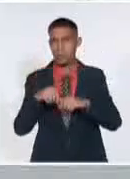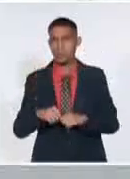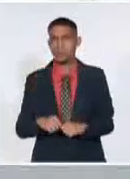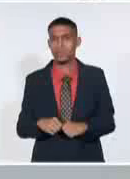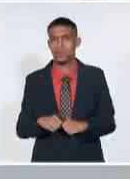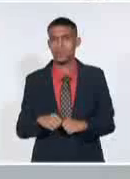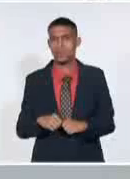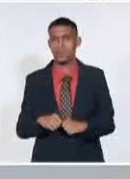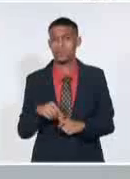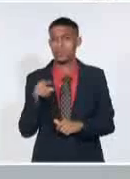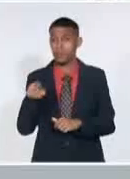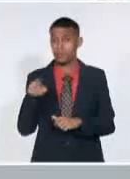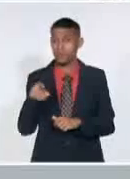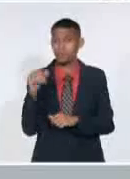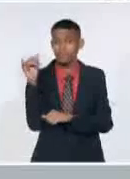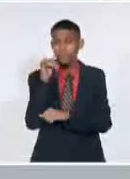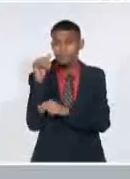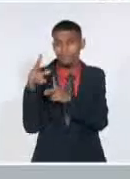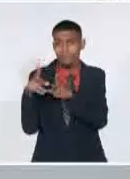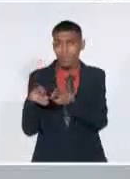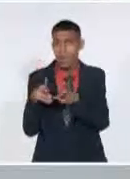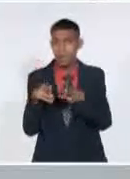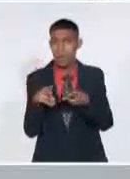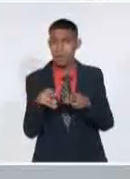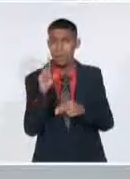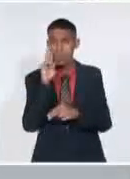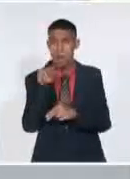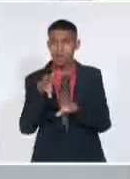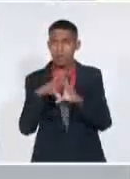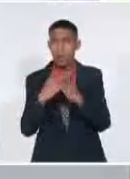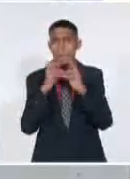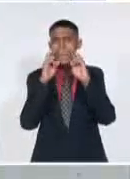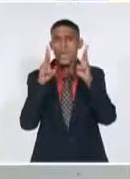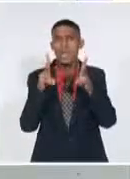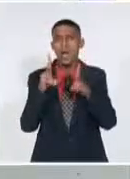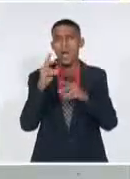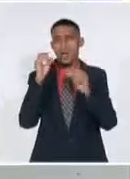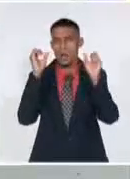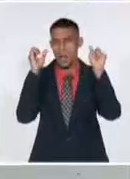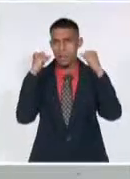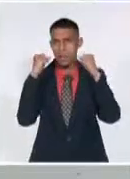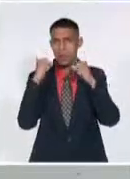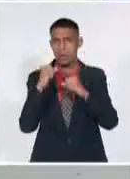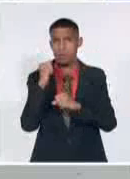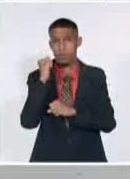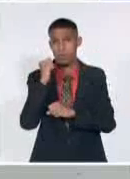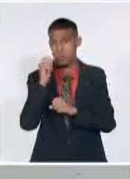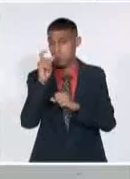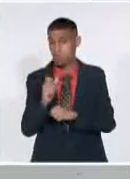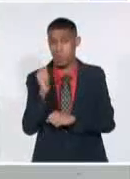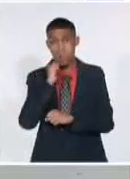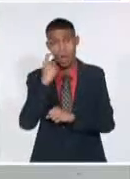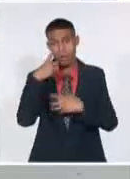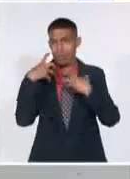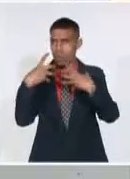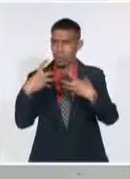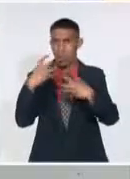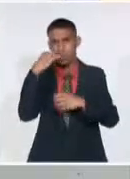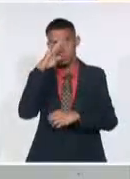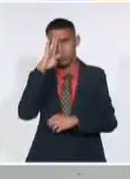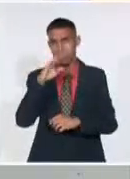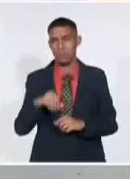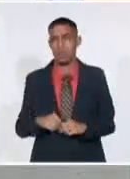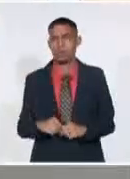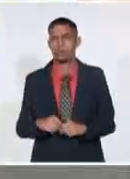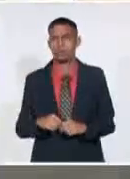tesoro documental que revela la sensibilidad y trascendencia de una de las figuras más importantes de la historia de la nación cubana y que,